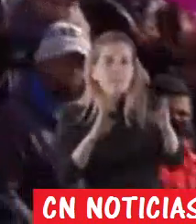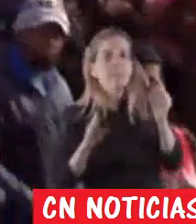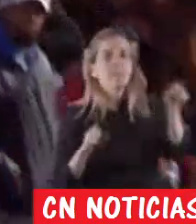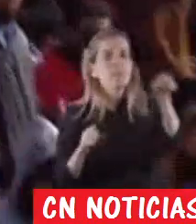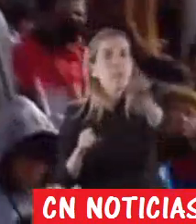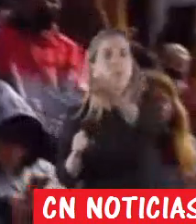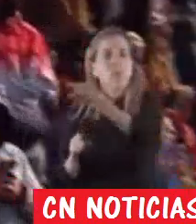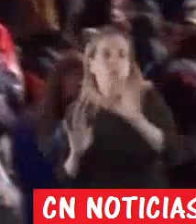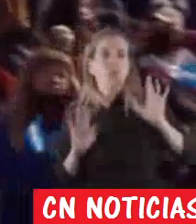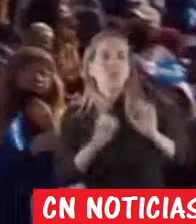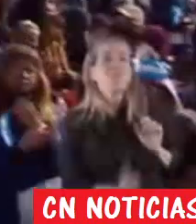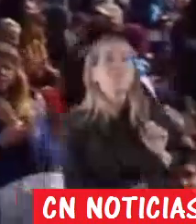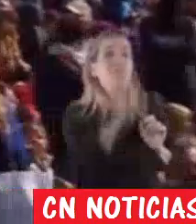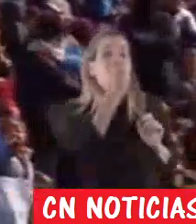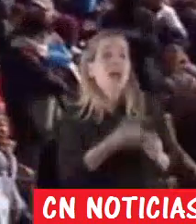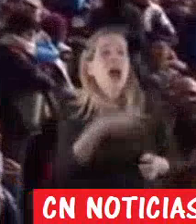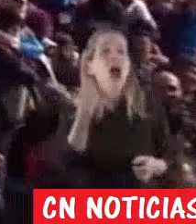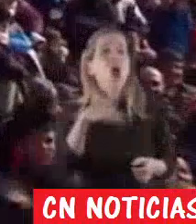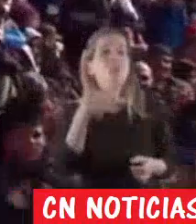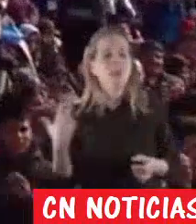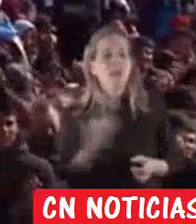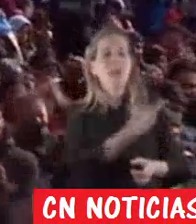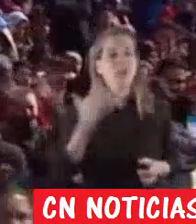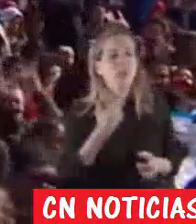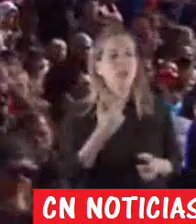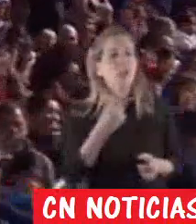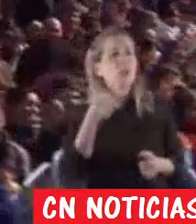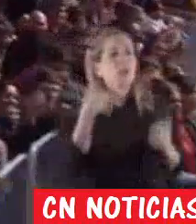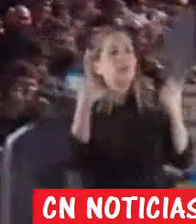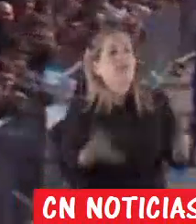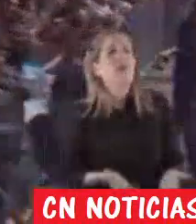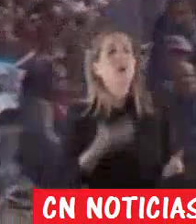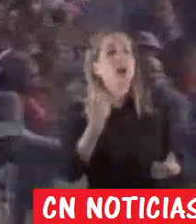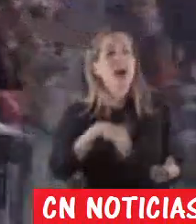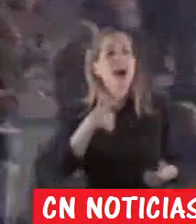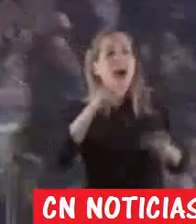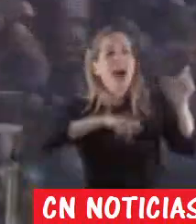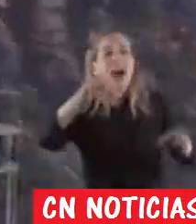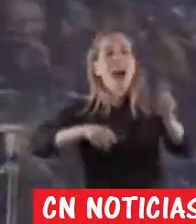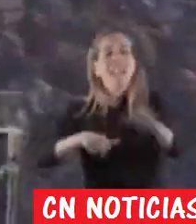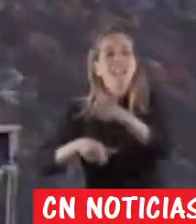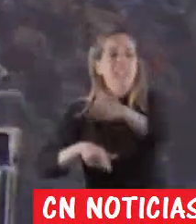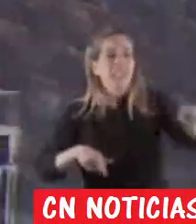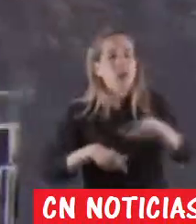ustedes. Nuestra primera obligación es con cada argentino y con cada argentina